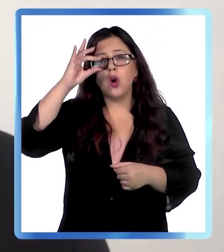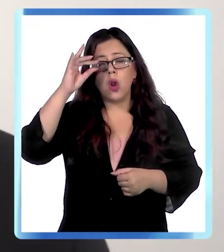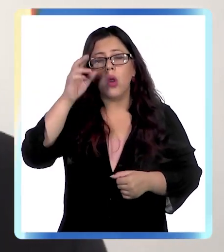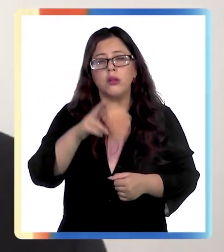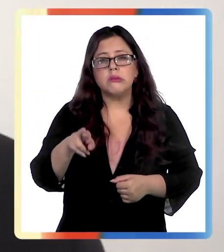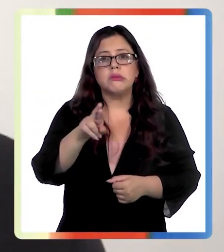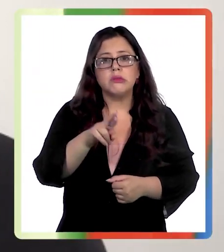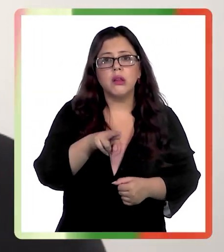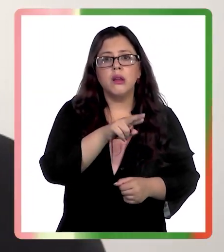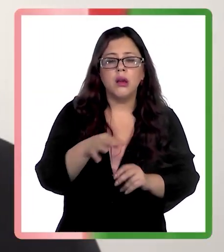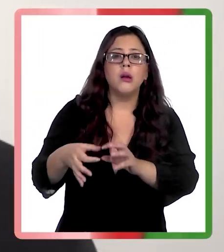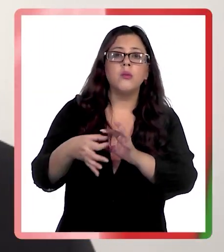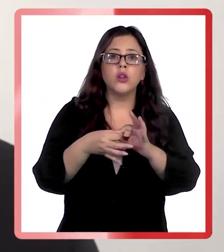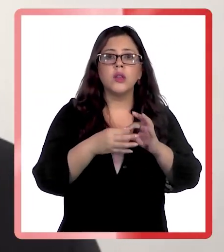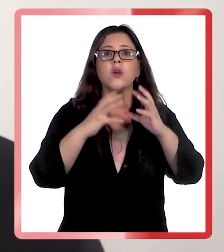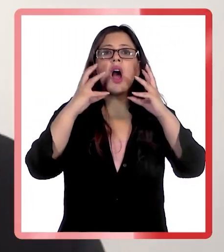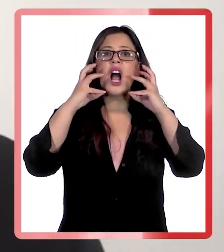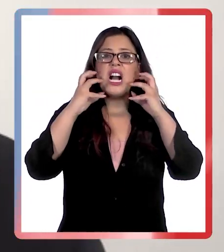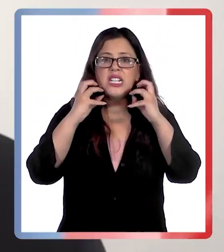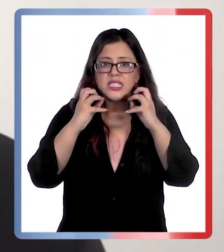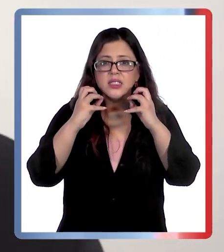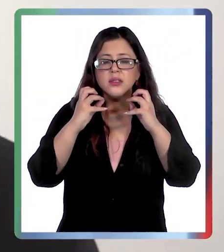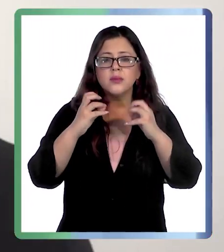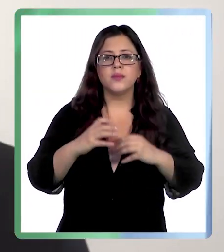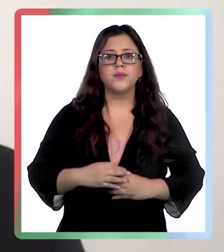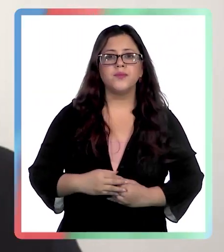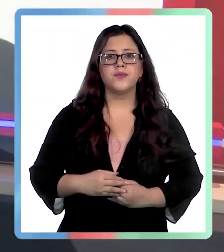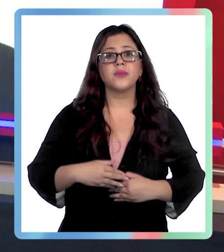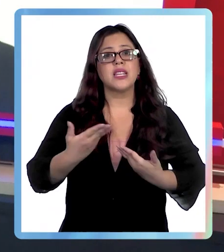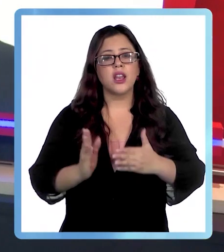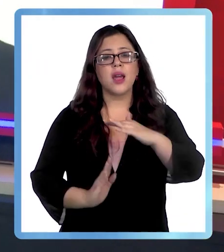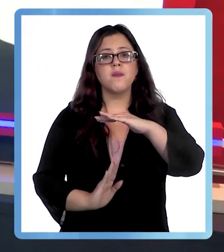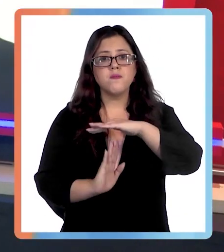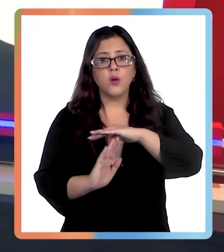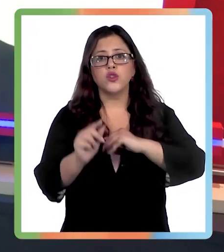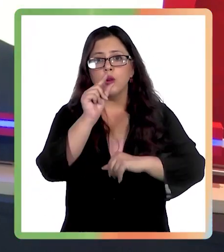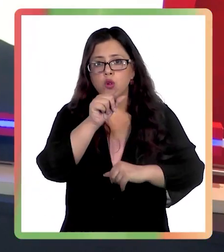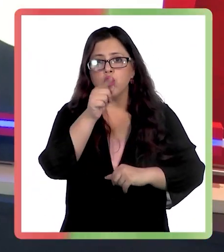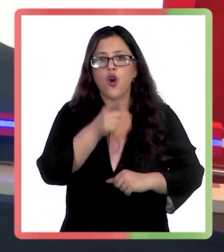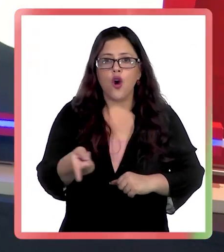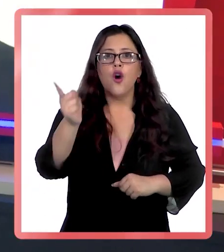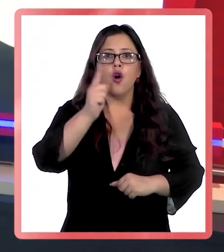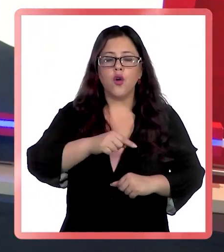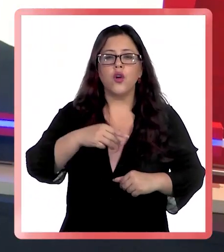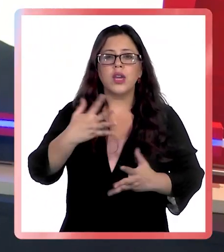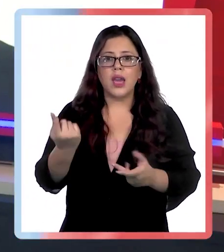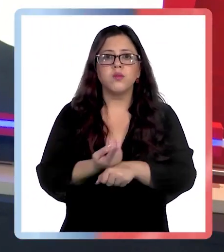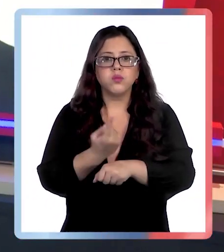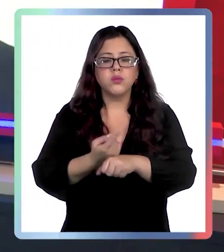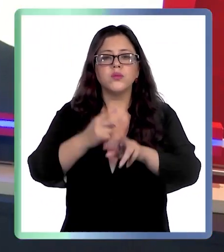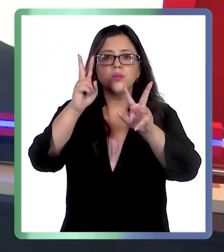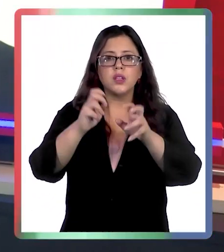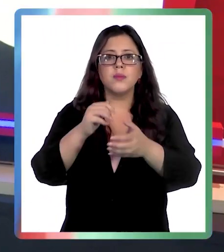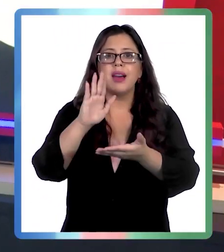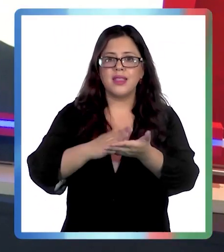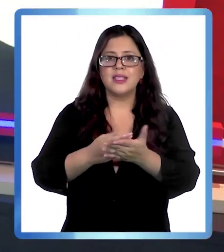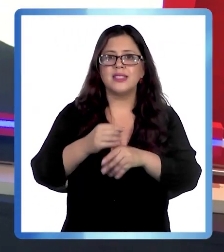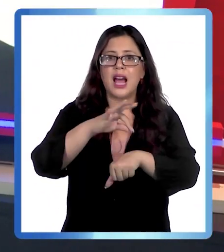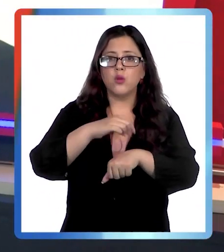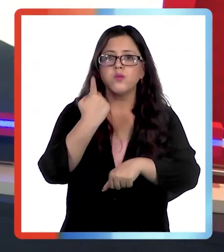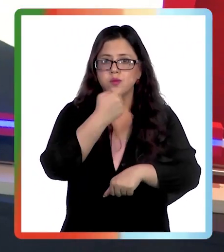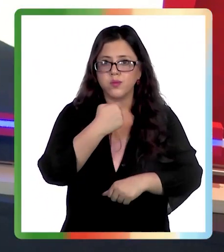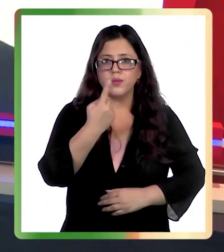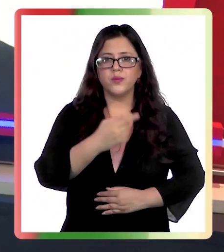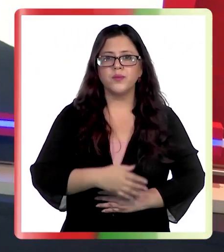jaquecas crónicas son ocasionadas por un bruxismo nos tenemos que ir a una pausa pero regresamos de inmediato para seguir hablando de salud